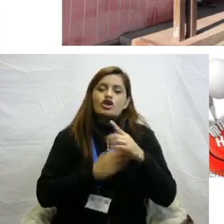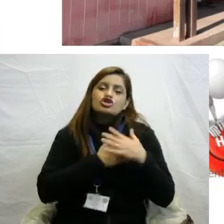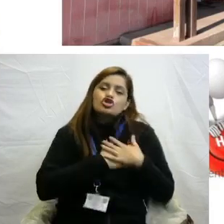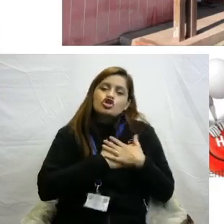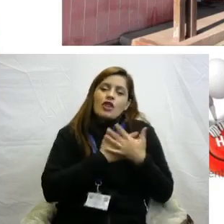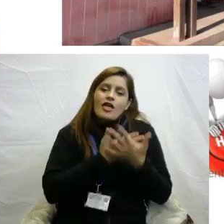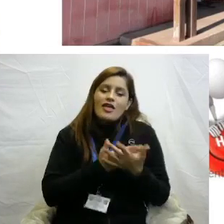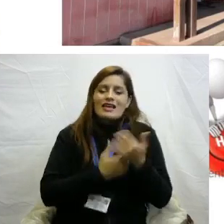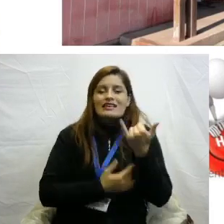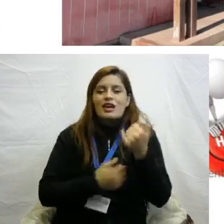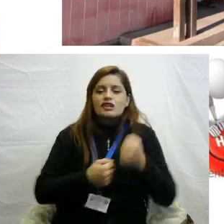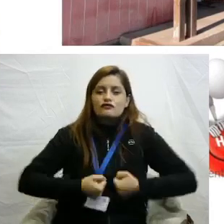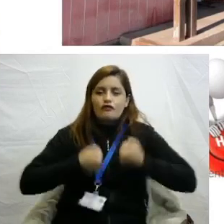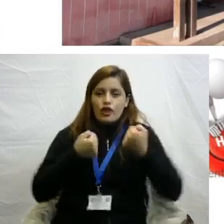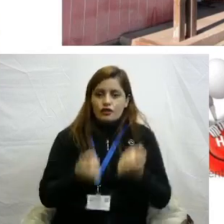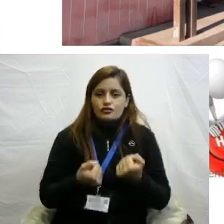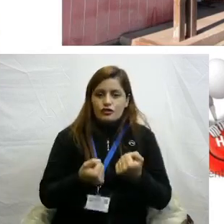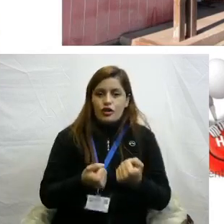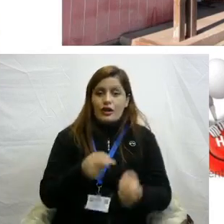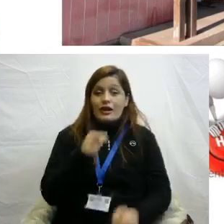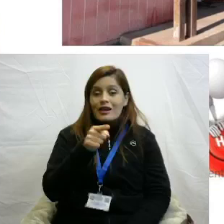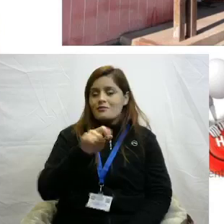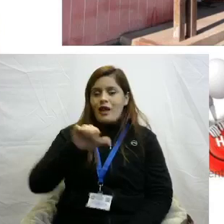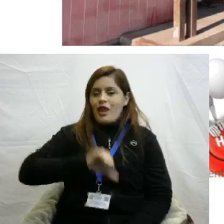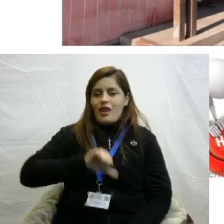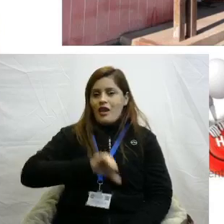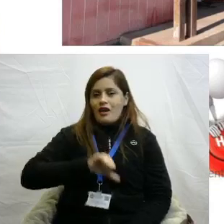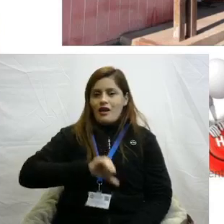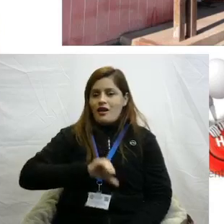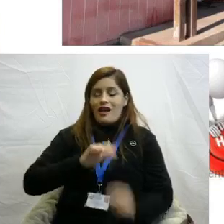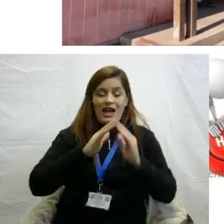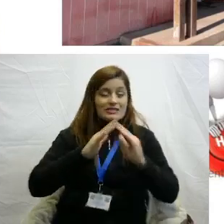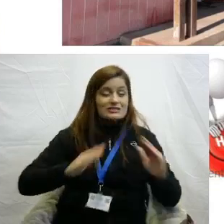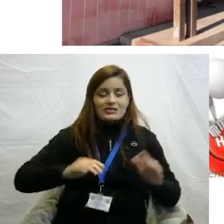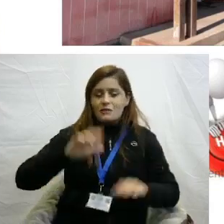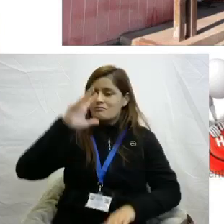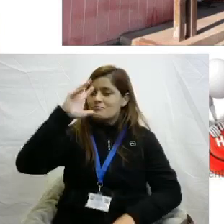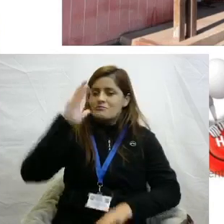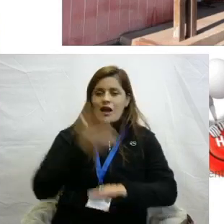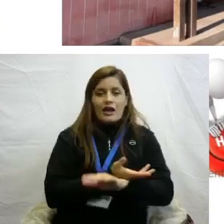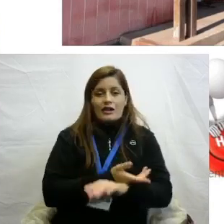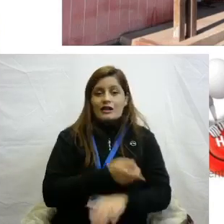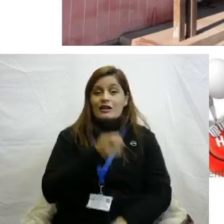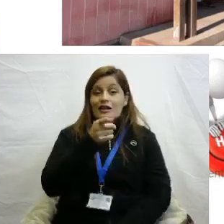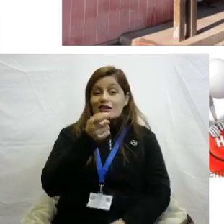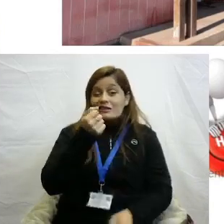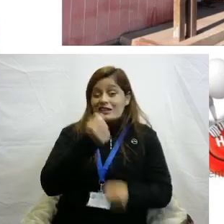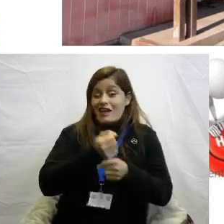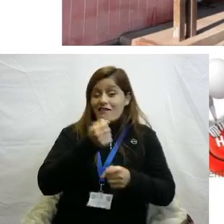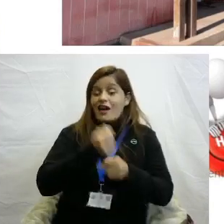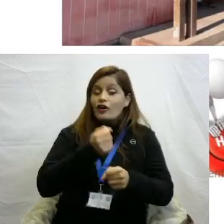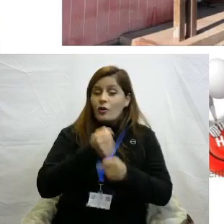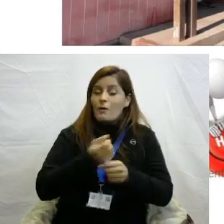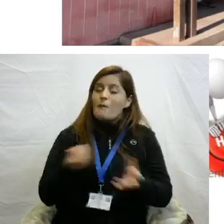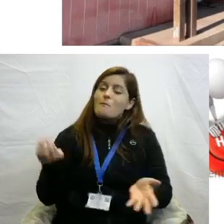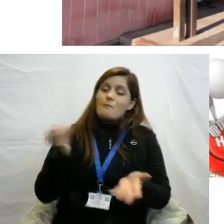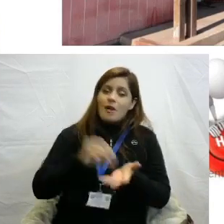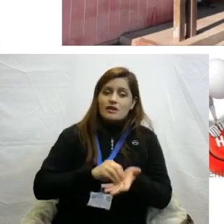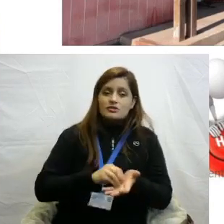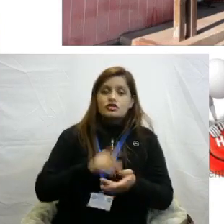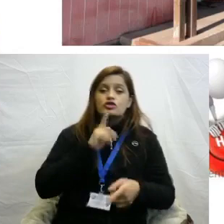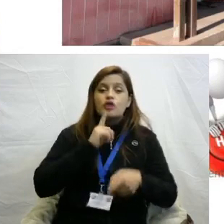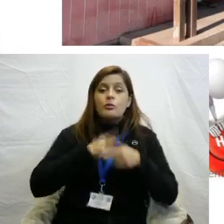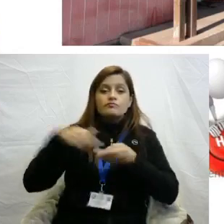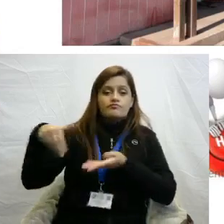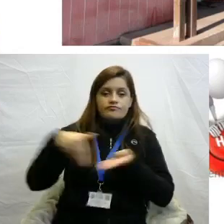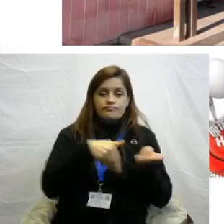malas condiciones, ¿ya? Aquí hay que hacer un trabajo mucho más profundo. Esta está ubicada en Juan Francisco